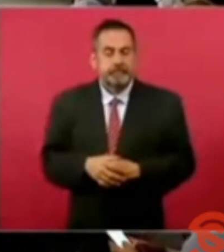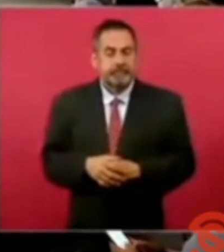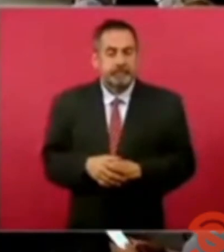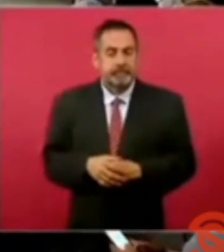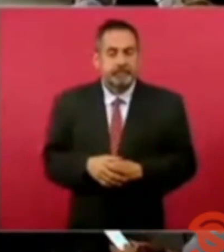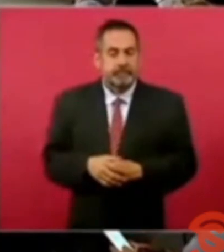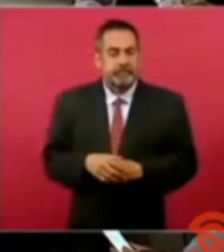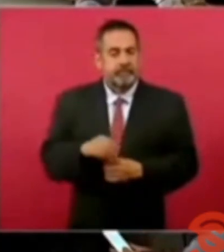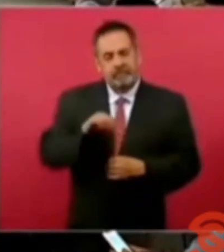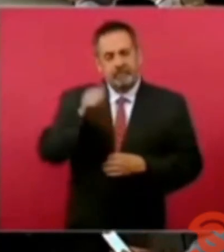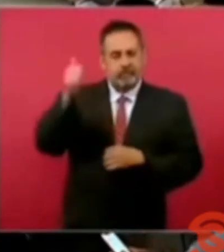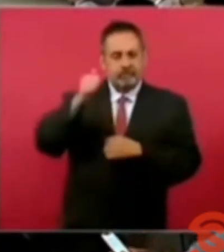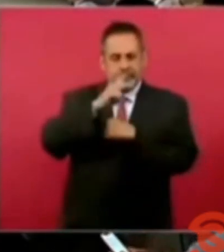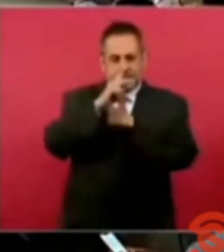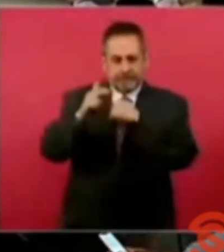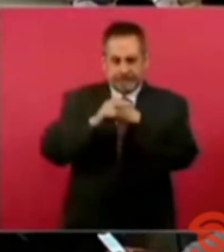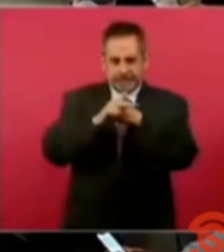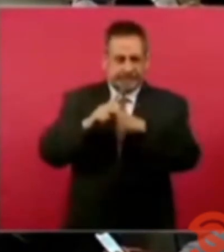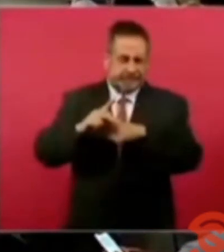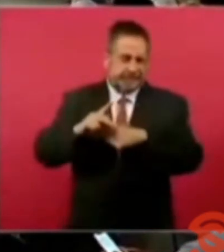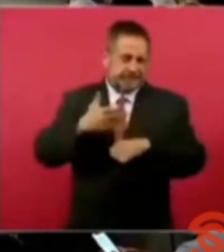los gobernantes extranjeros,